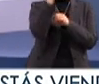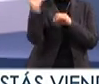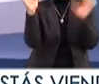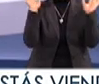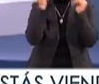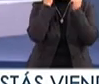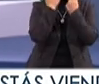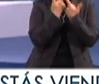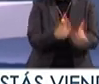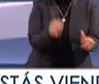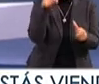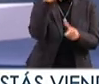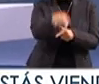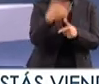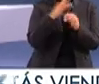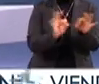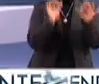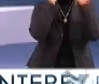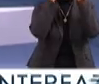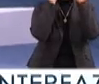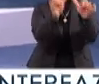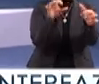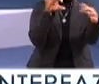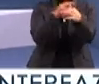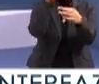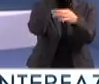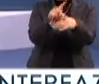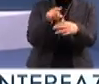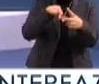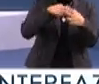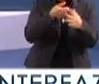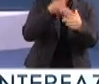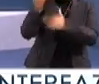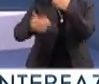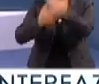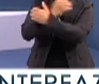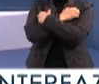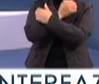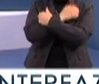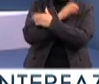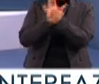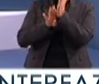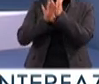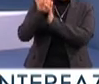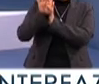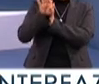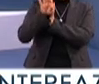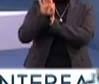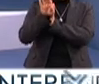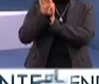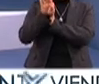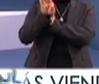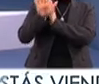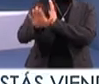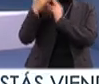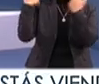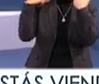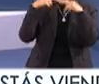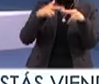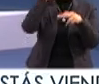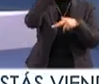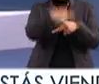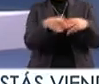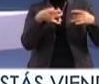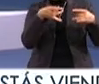es una de las principales prioridades para que a partir de ahí la educación se desarrolle conforme a maestros